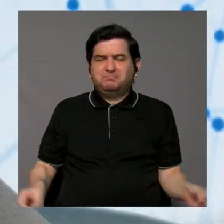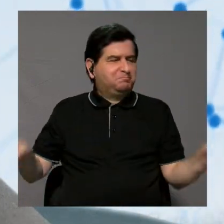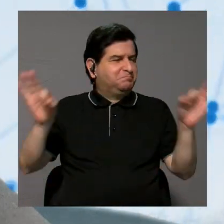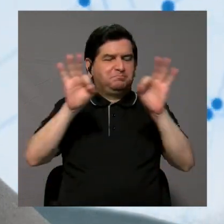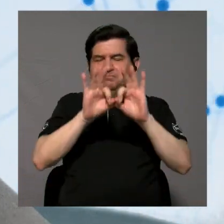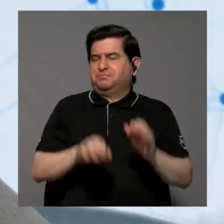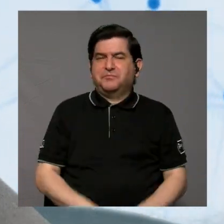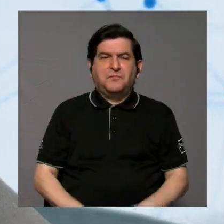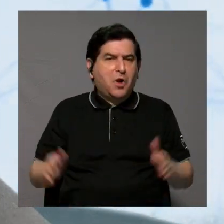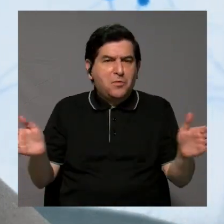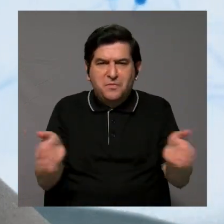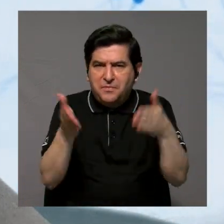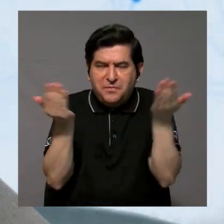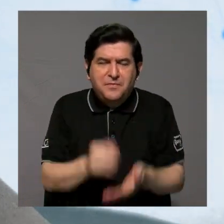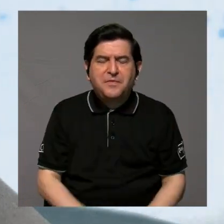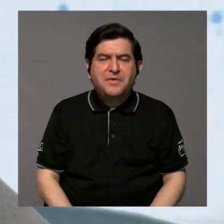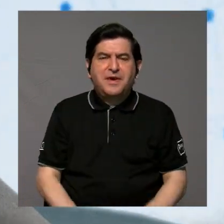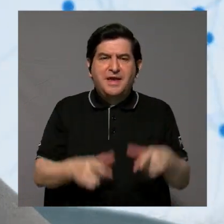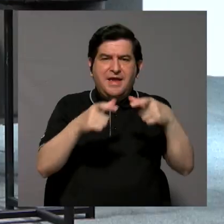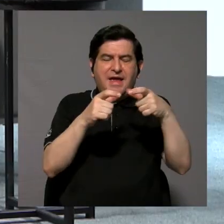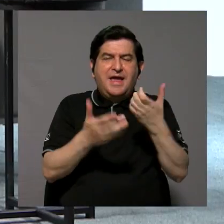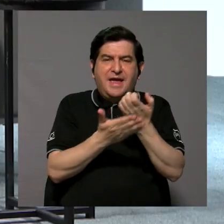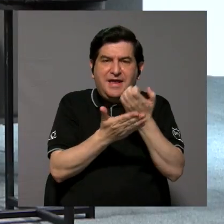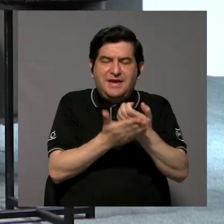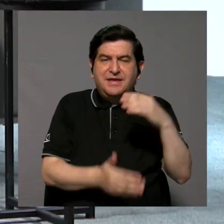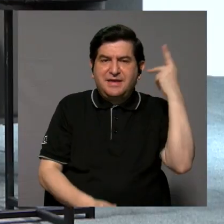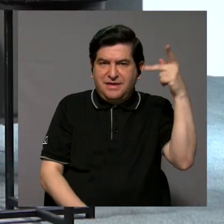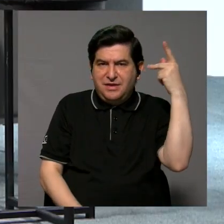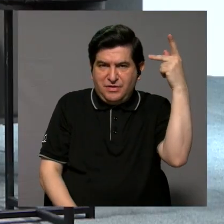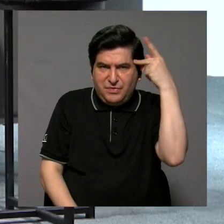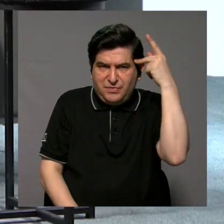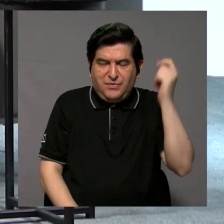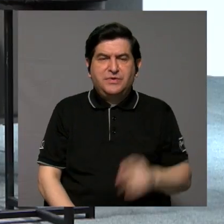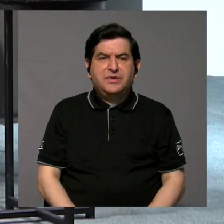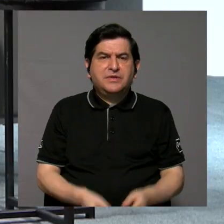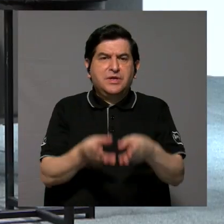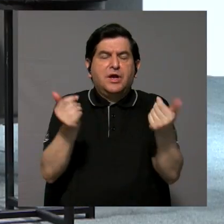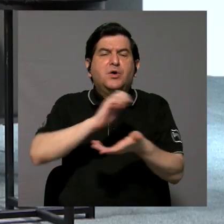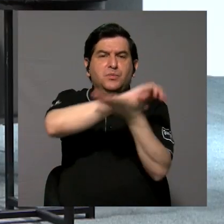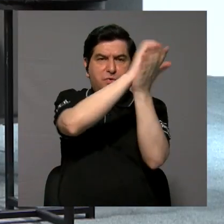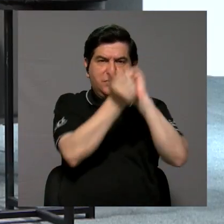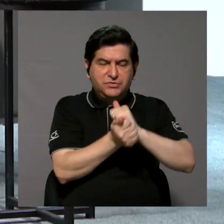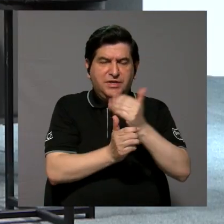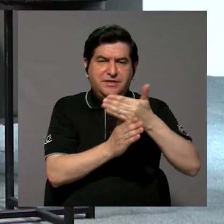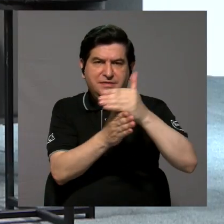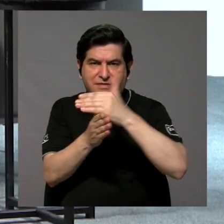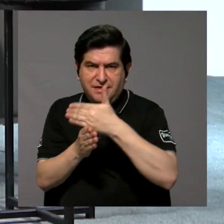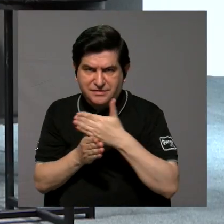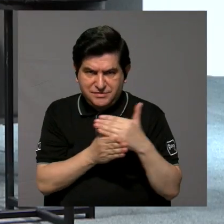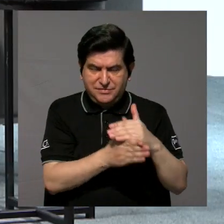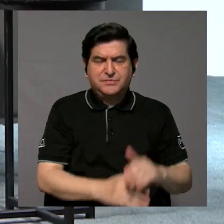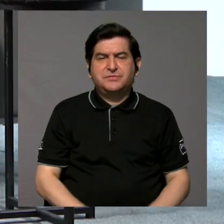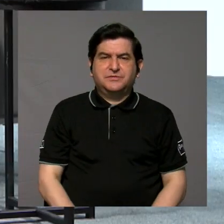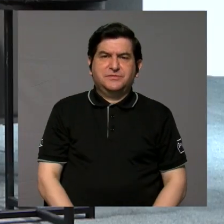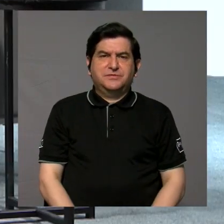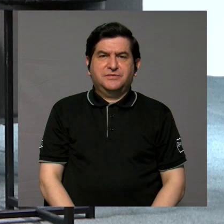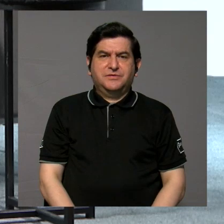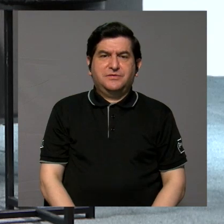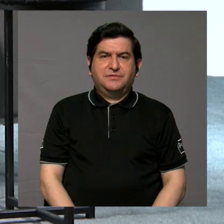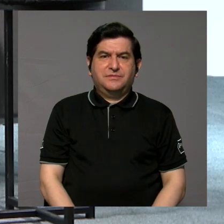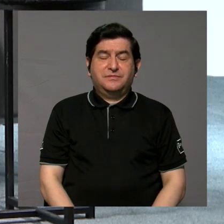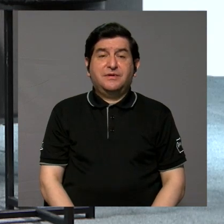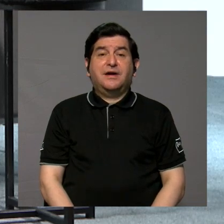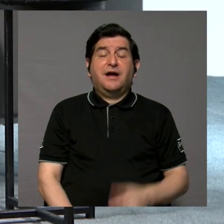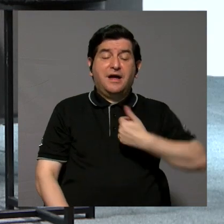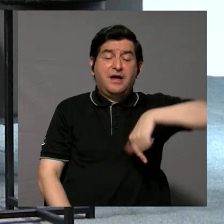no hubo incentivos para que las élites económicas y las élites políticas generaran cambios redistributivos, y de ahí que en buena medida